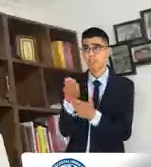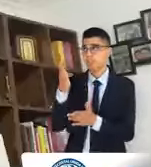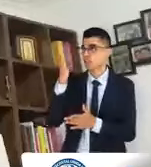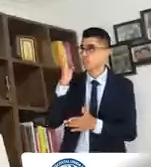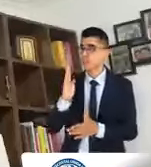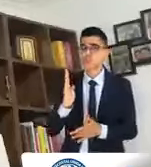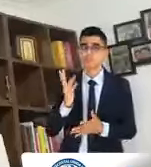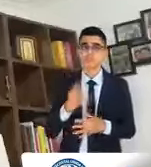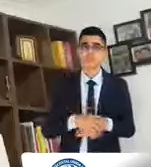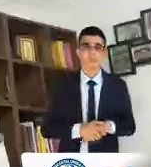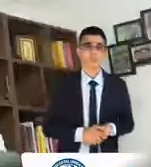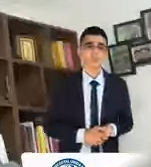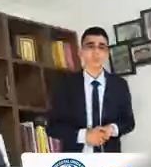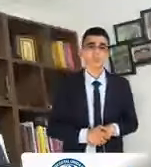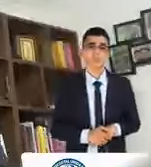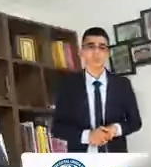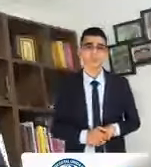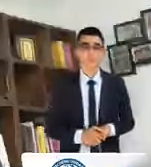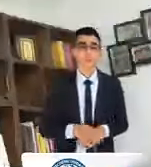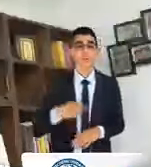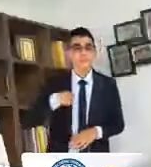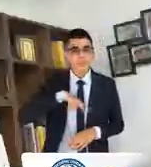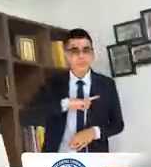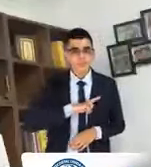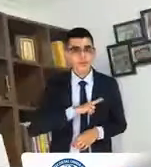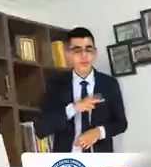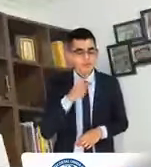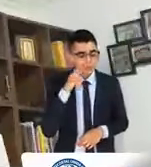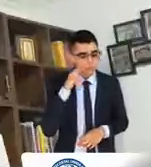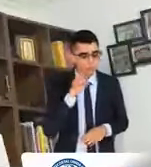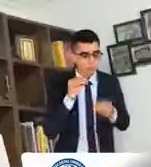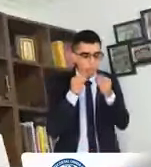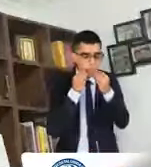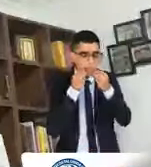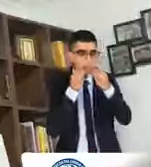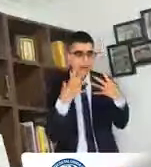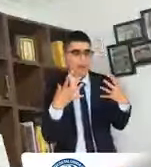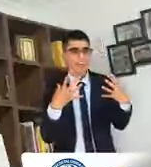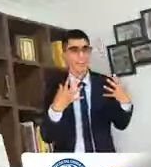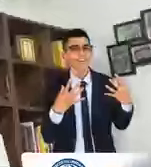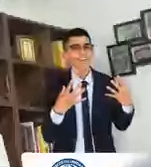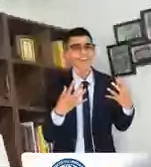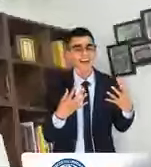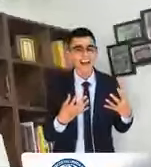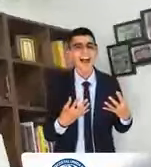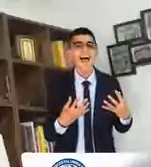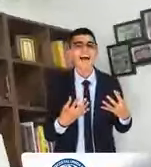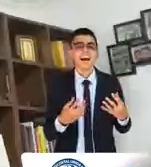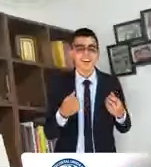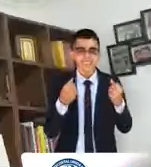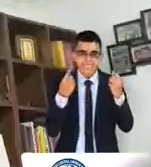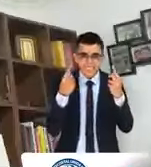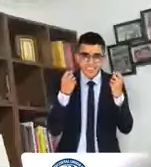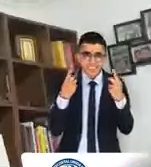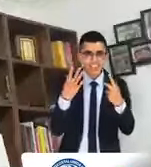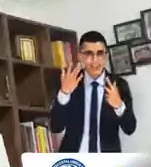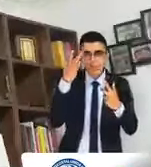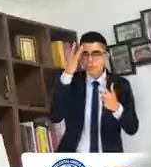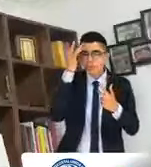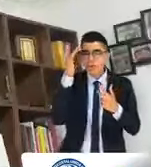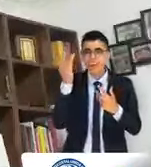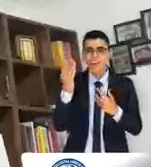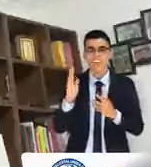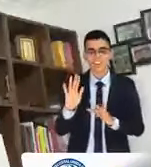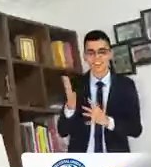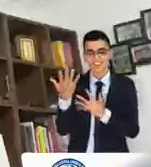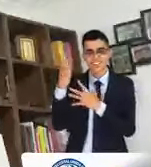Pero los que hemos visto algo, tenemos razones que nos llevan a alabar a